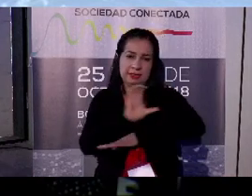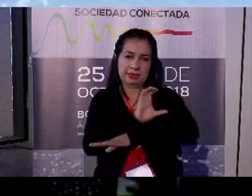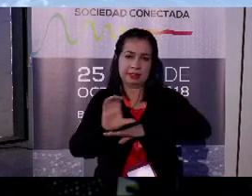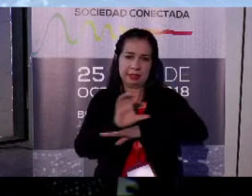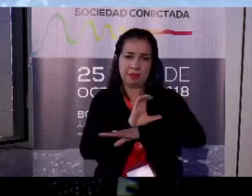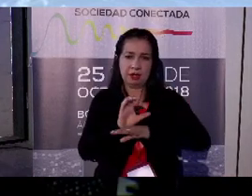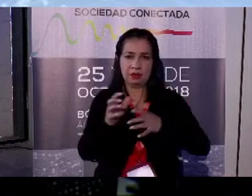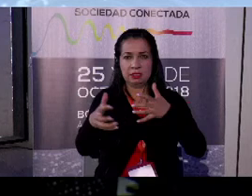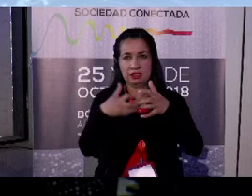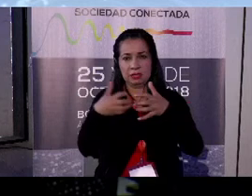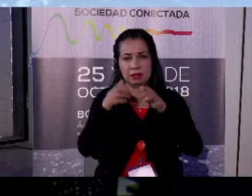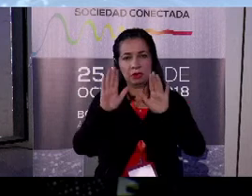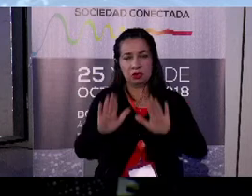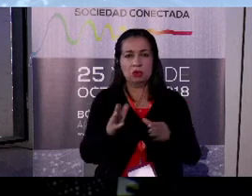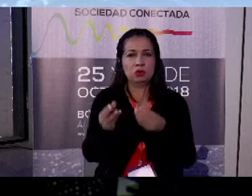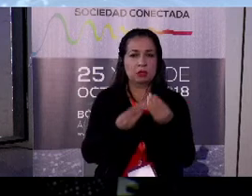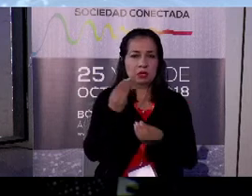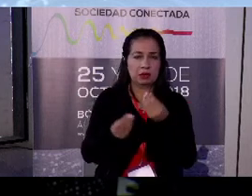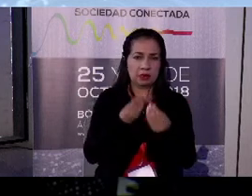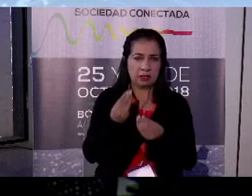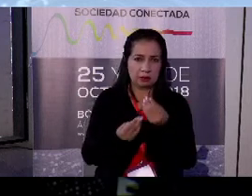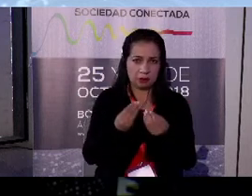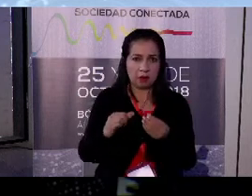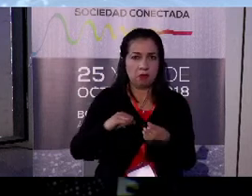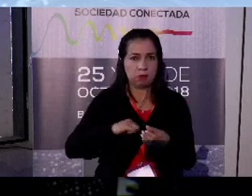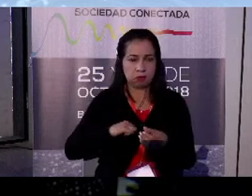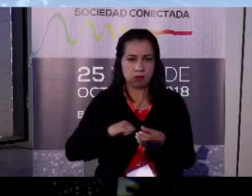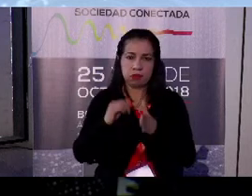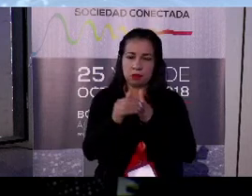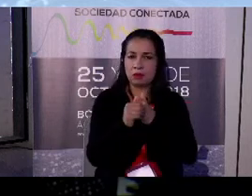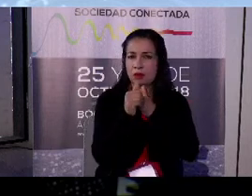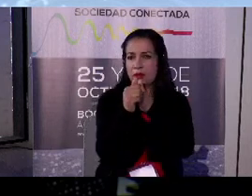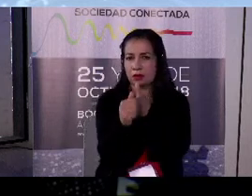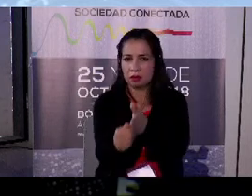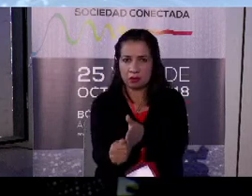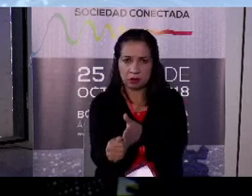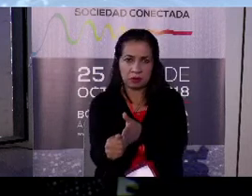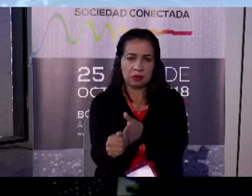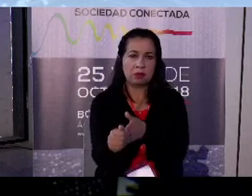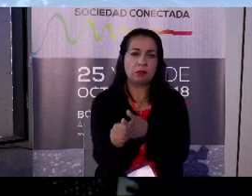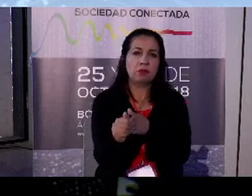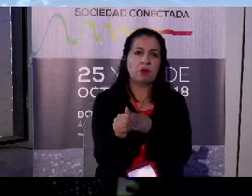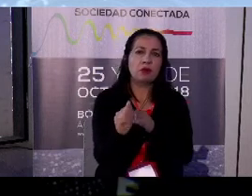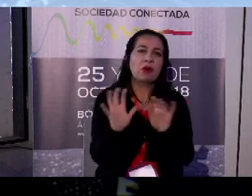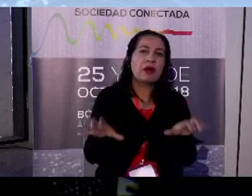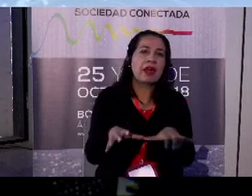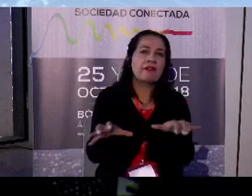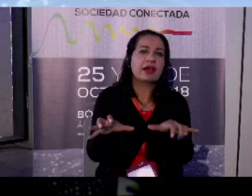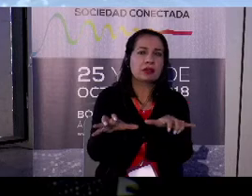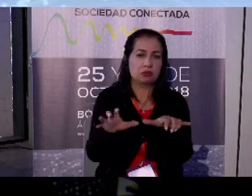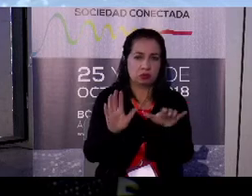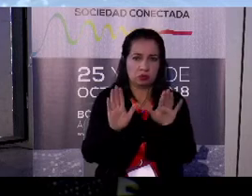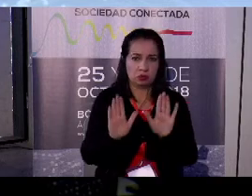normalmente tenemos un direccionamiento por evento